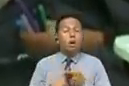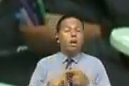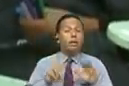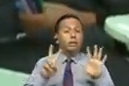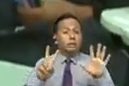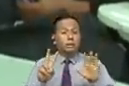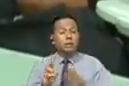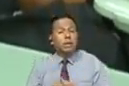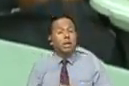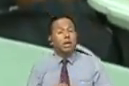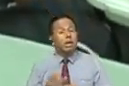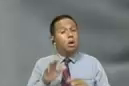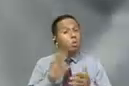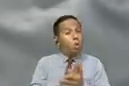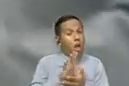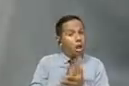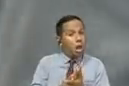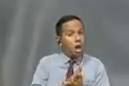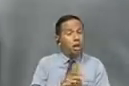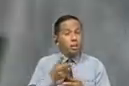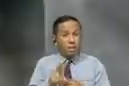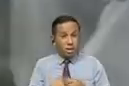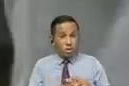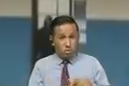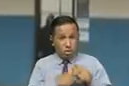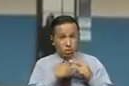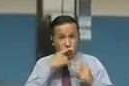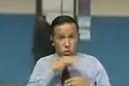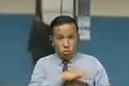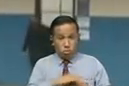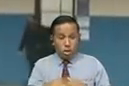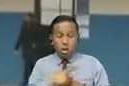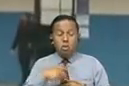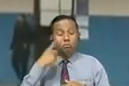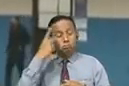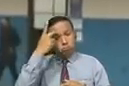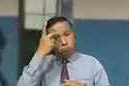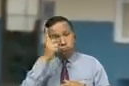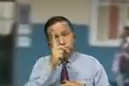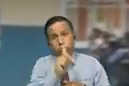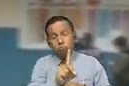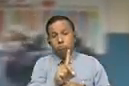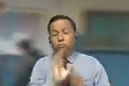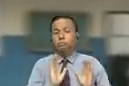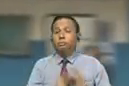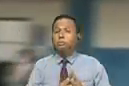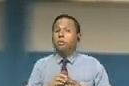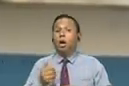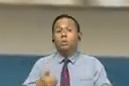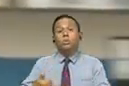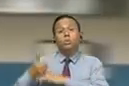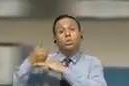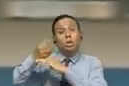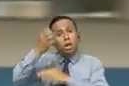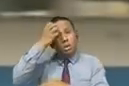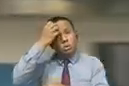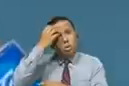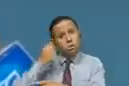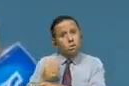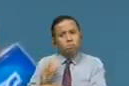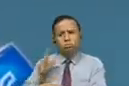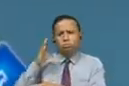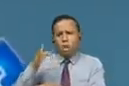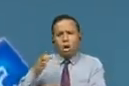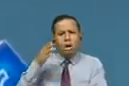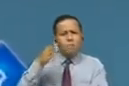inicial se mantiene como voluntario el retorno. Autoridades del Ministerio de Educación recorrieron algunas instituciones. Y